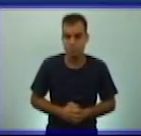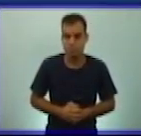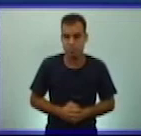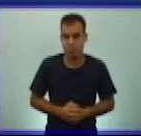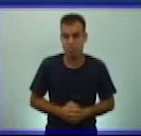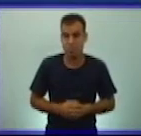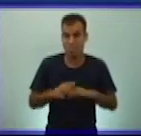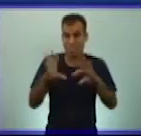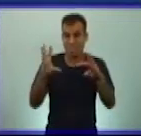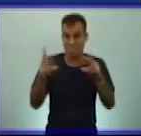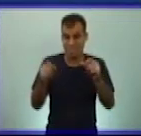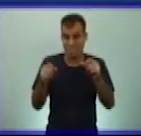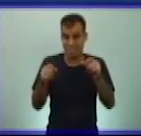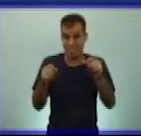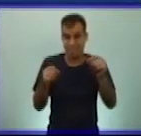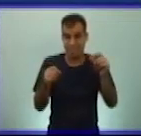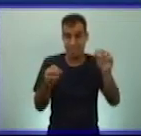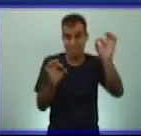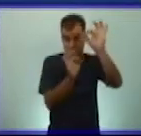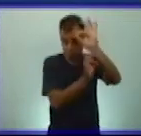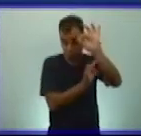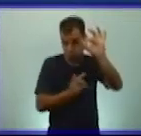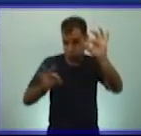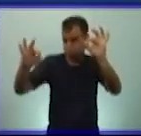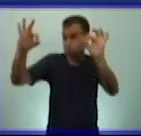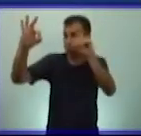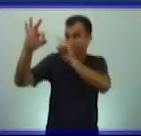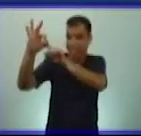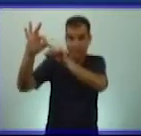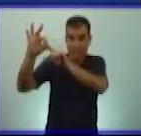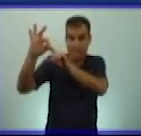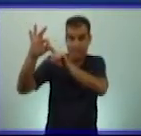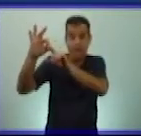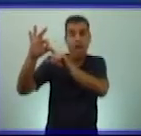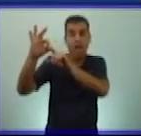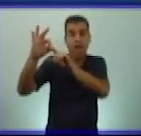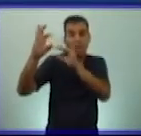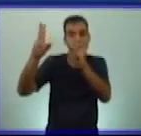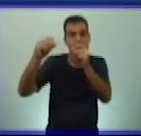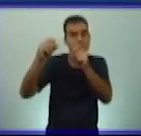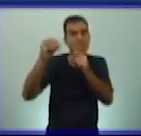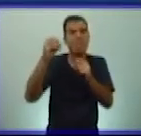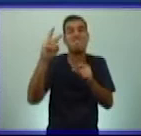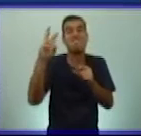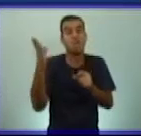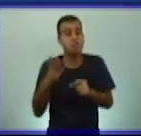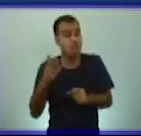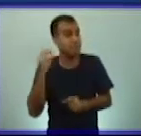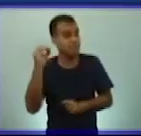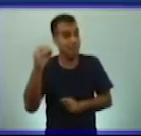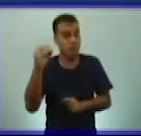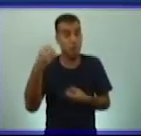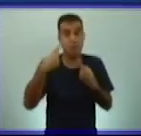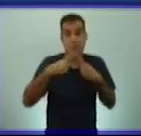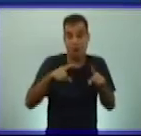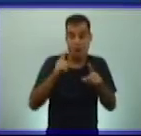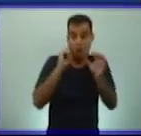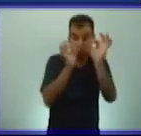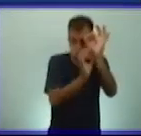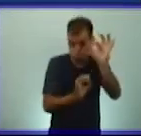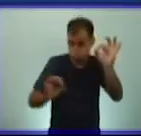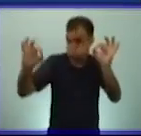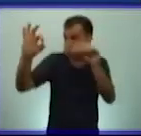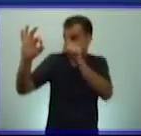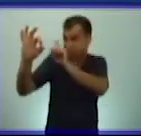de la velocidad era 0. Si liberamos el sistema, comienza entonces a disminuir el